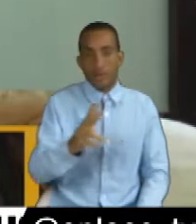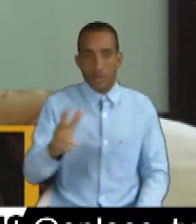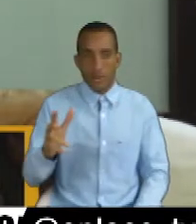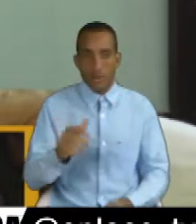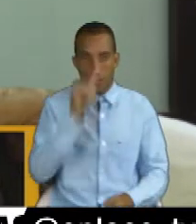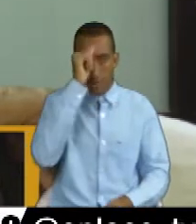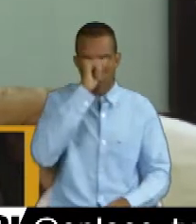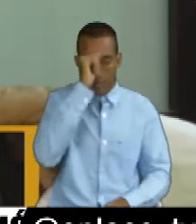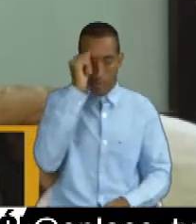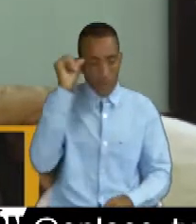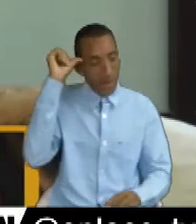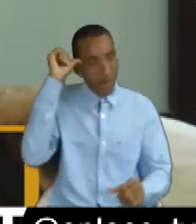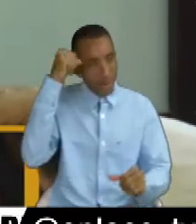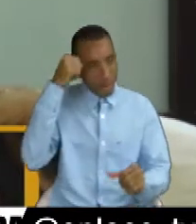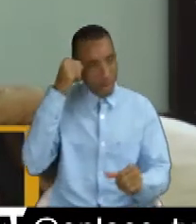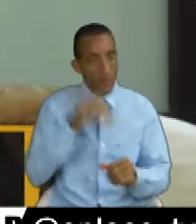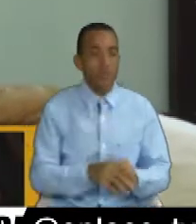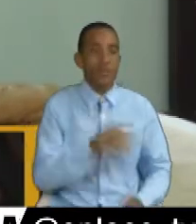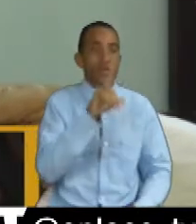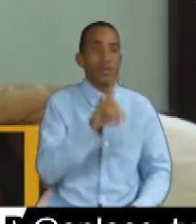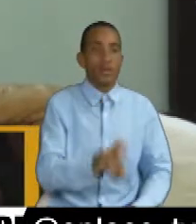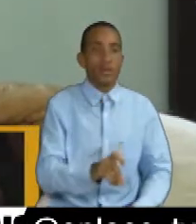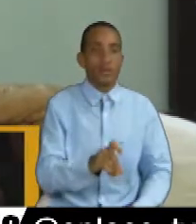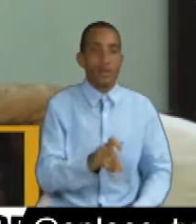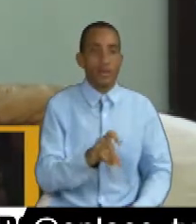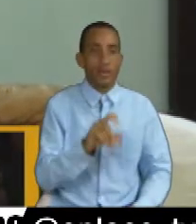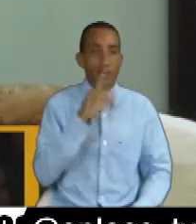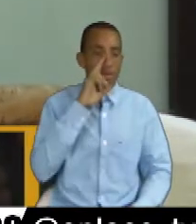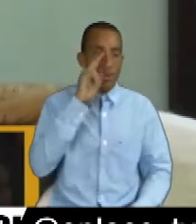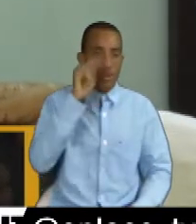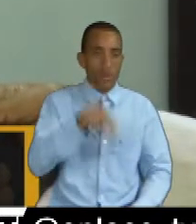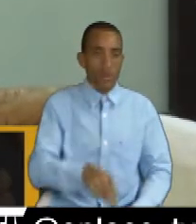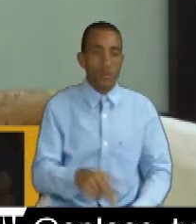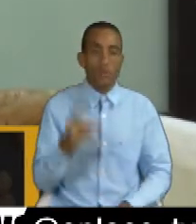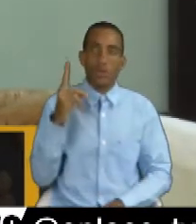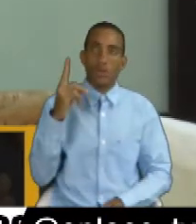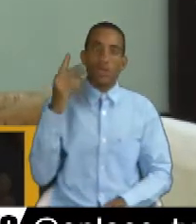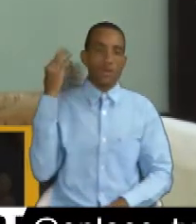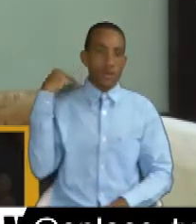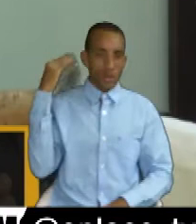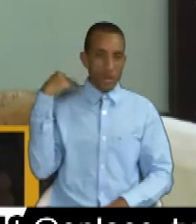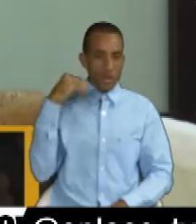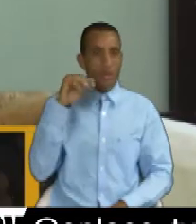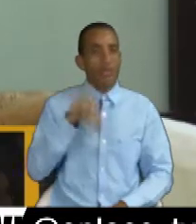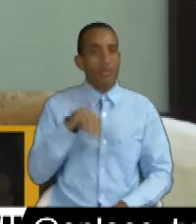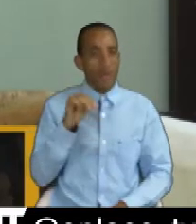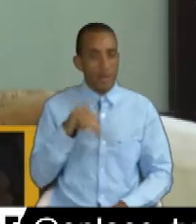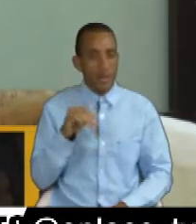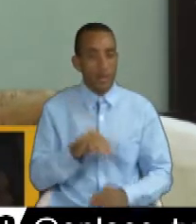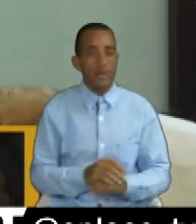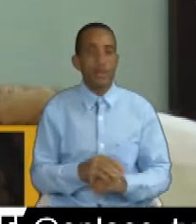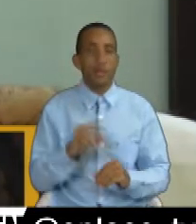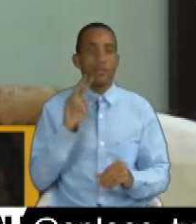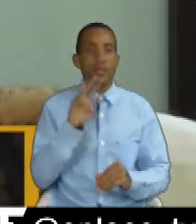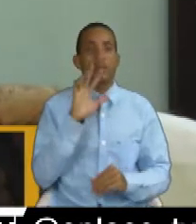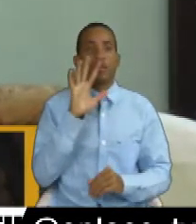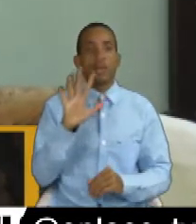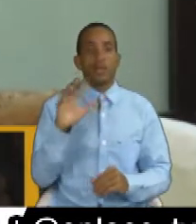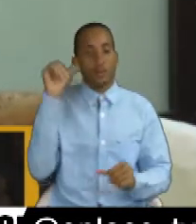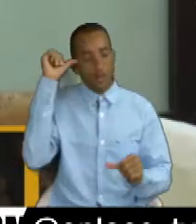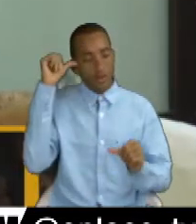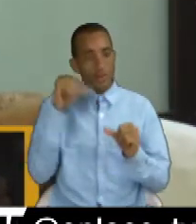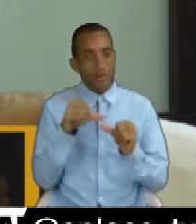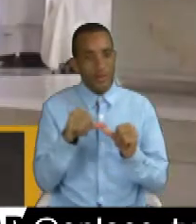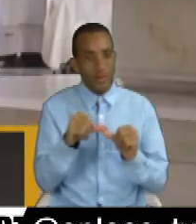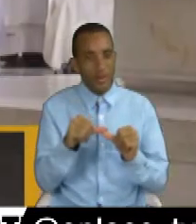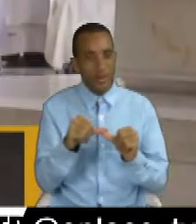de junio, este martes pasado, celebramos el 25 aniversario